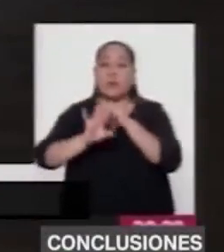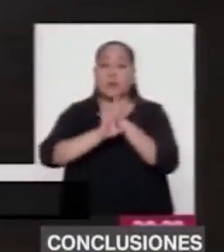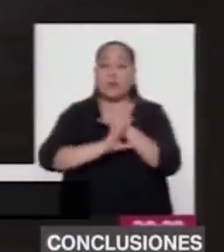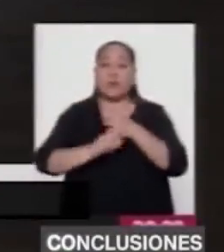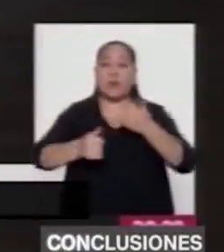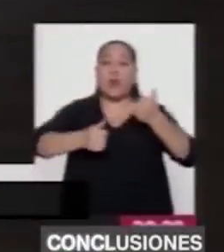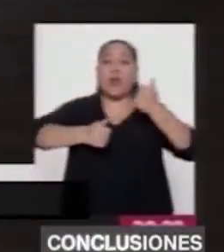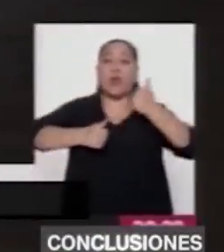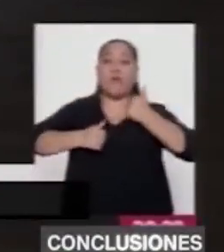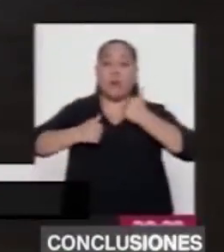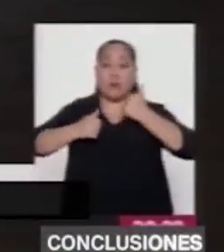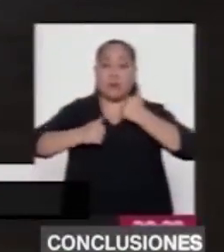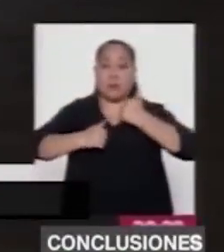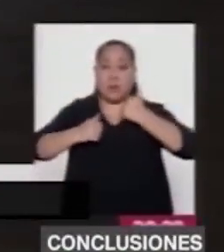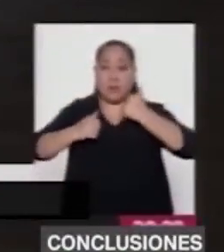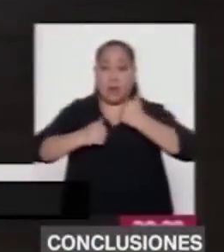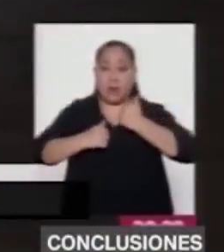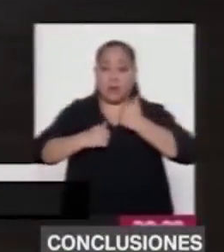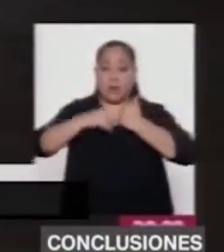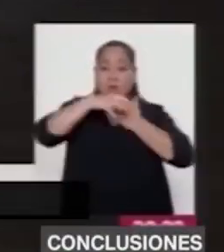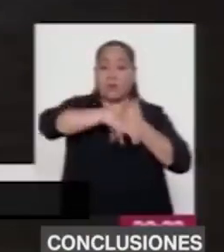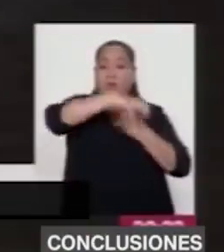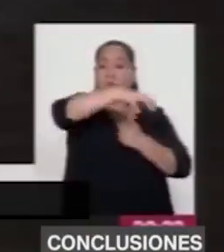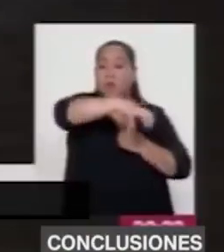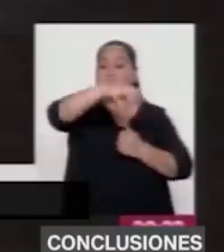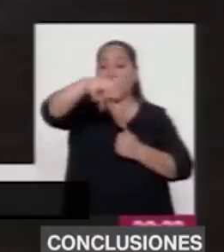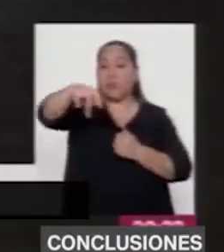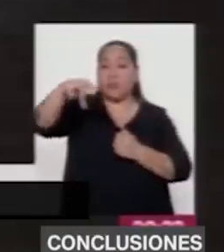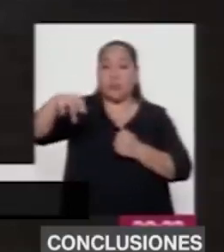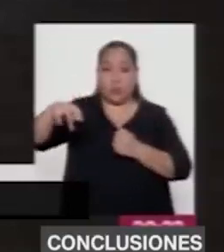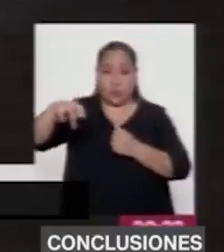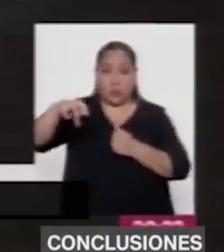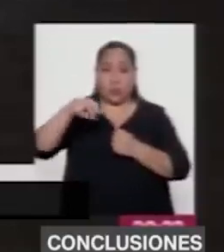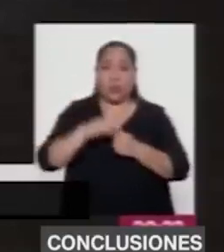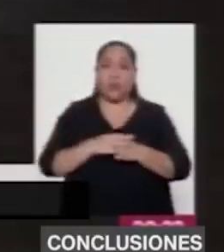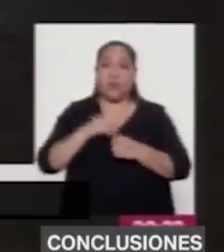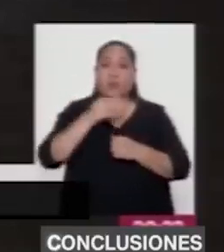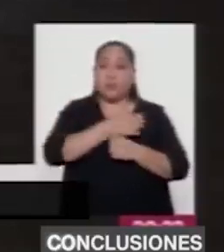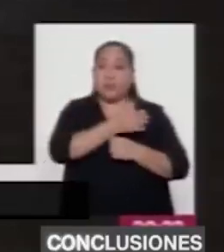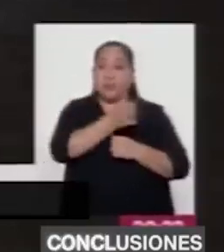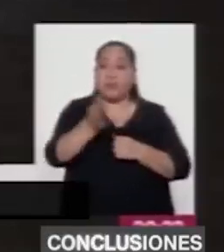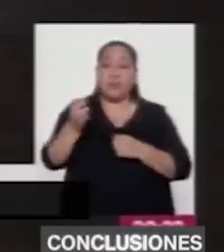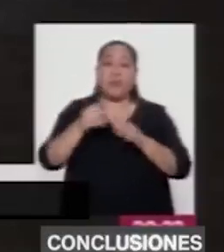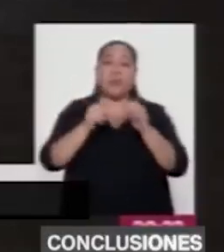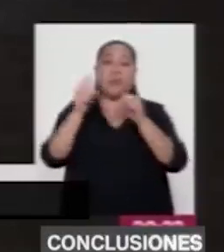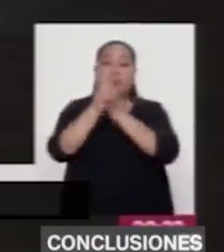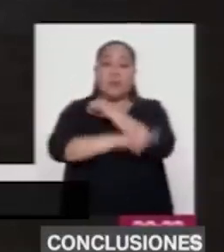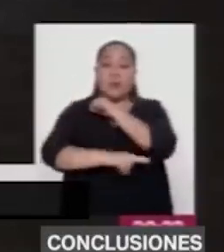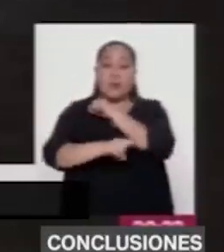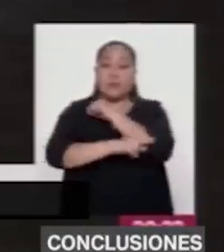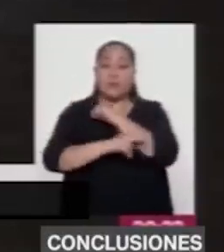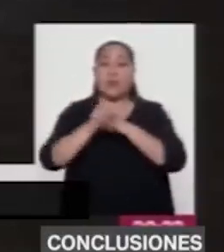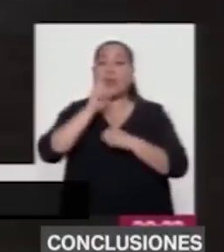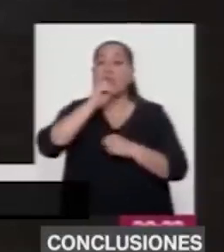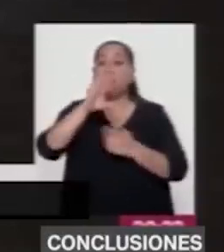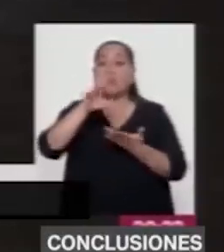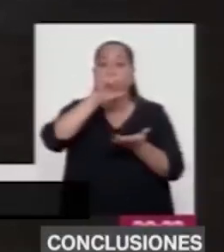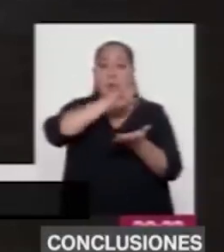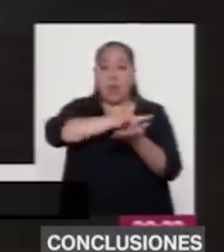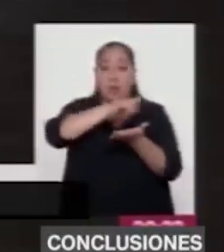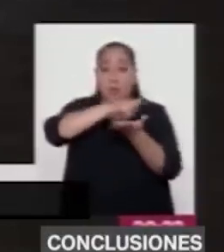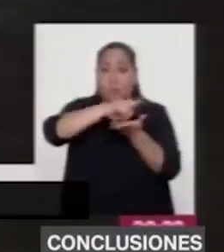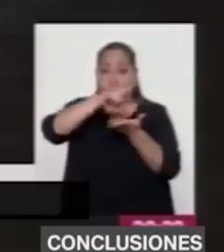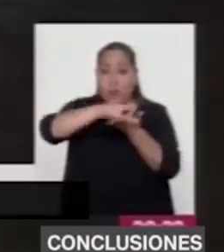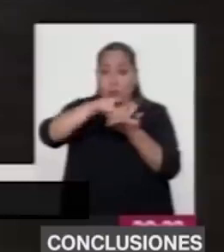armadas de los puntos estratégicos de los activos nacionales estamos hablando de aeropuertos